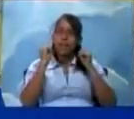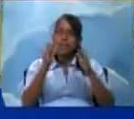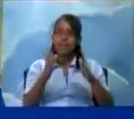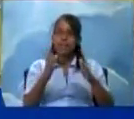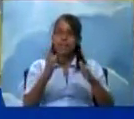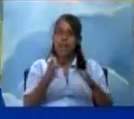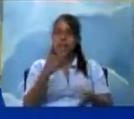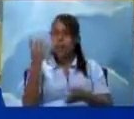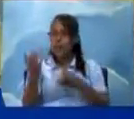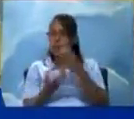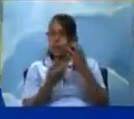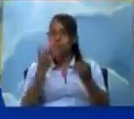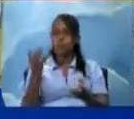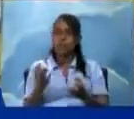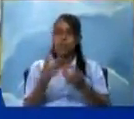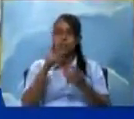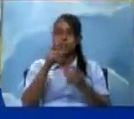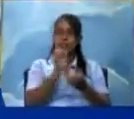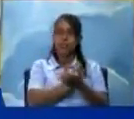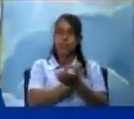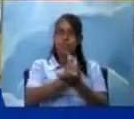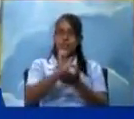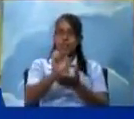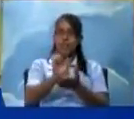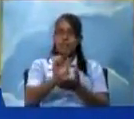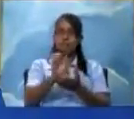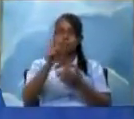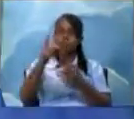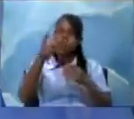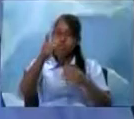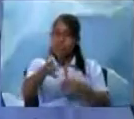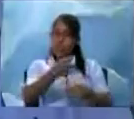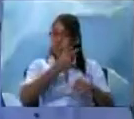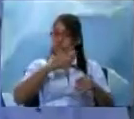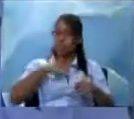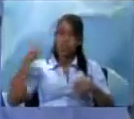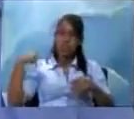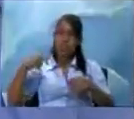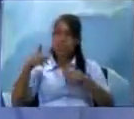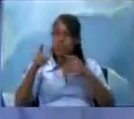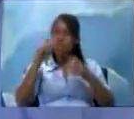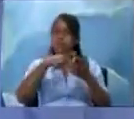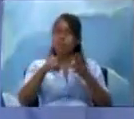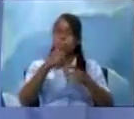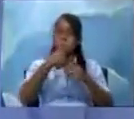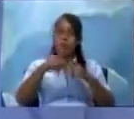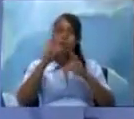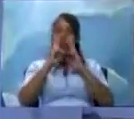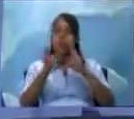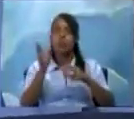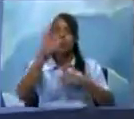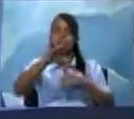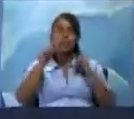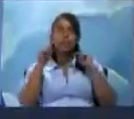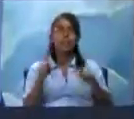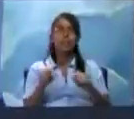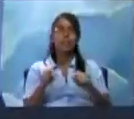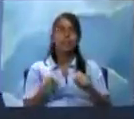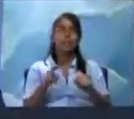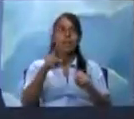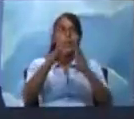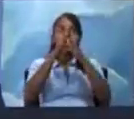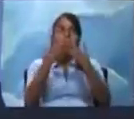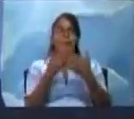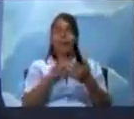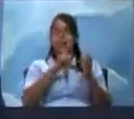al lago de fuego eterno. Ellos tienen derecho a pataleo, pero la respuesta está aquí, en